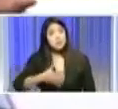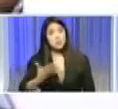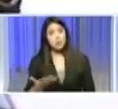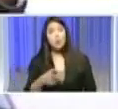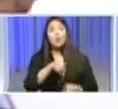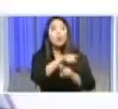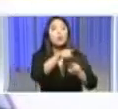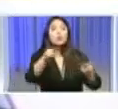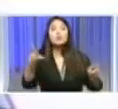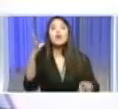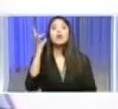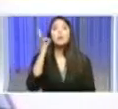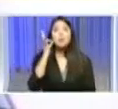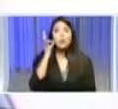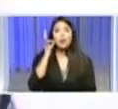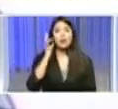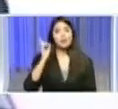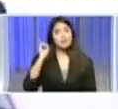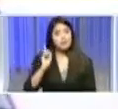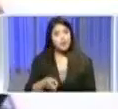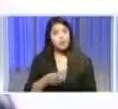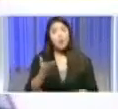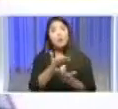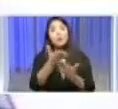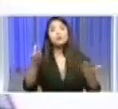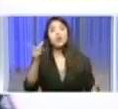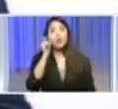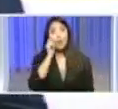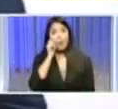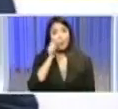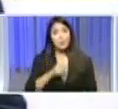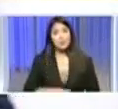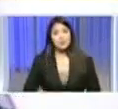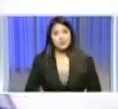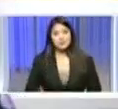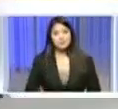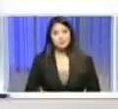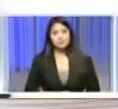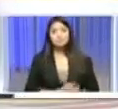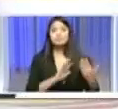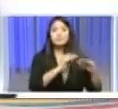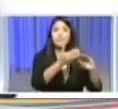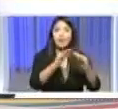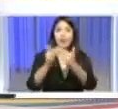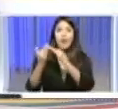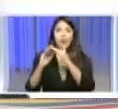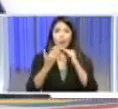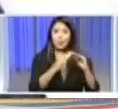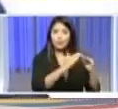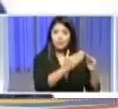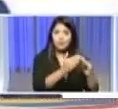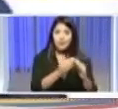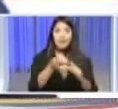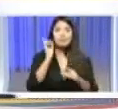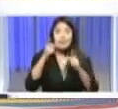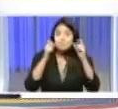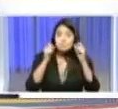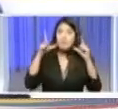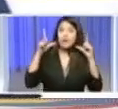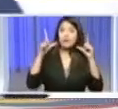que ustedes, mujeres, que ustedes, hombres, que la comunidad despierte